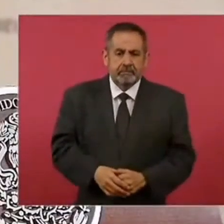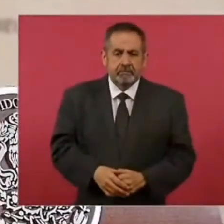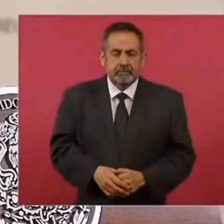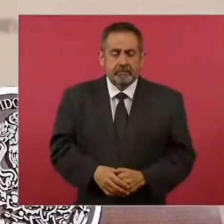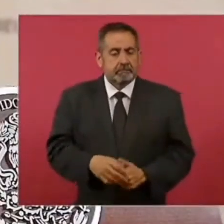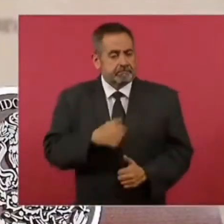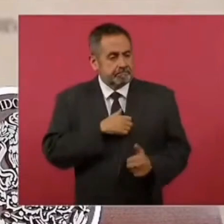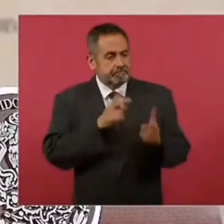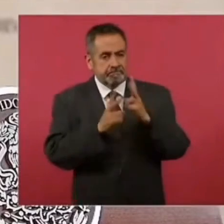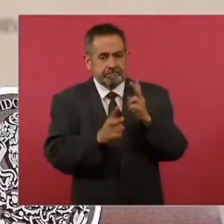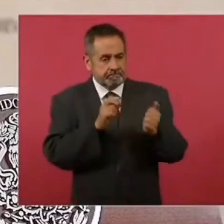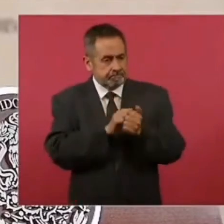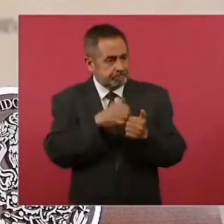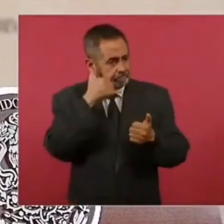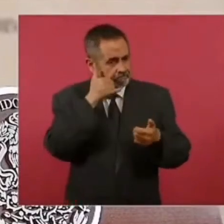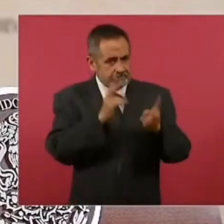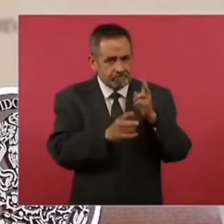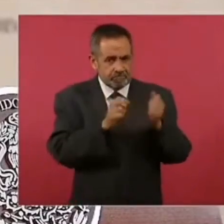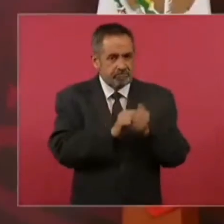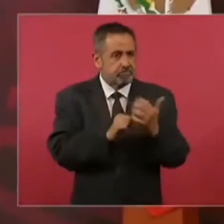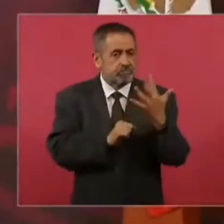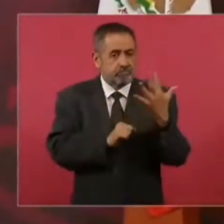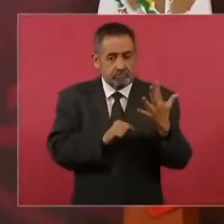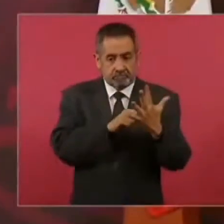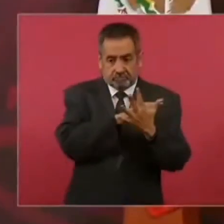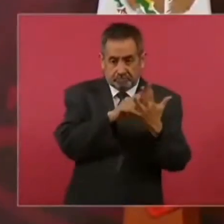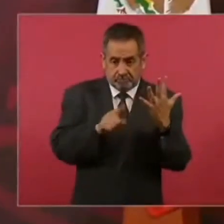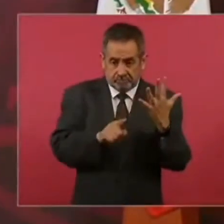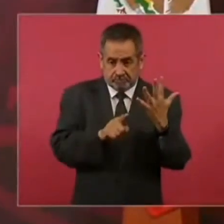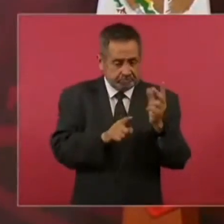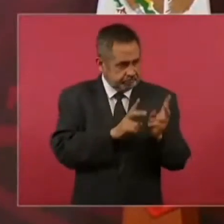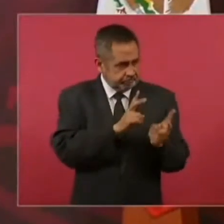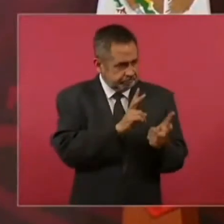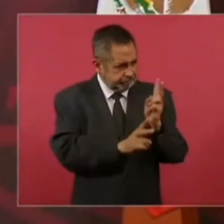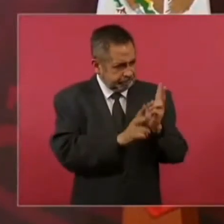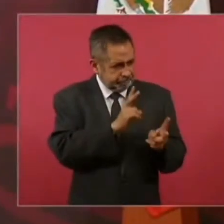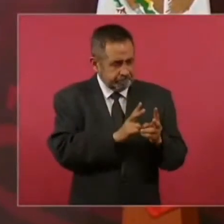Y hablé con los 5.